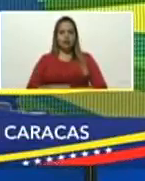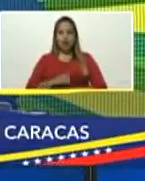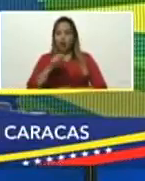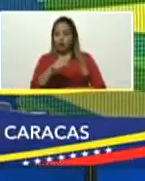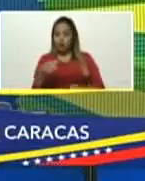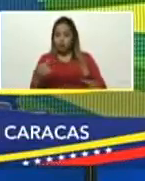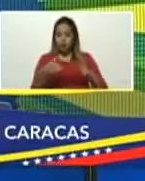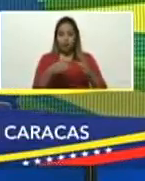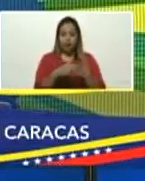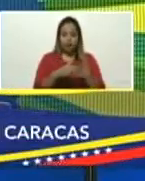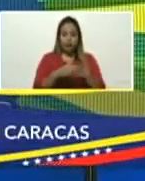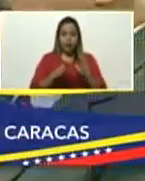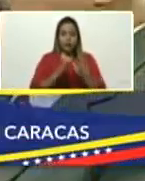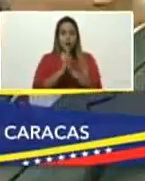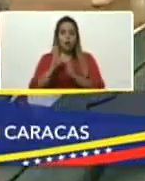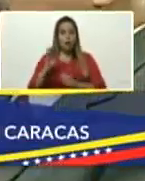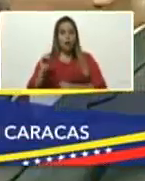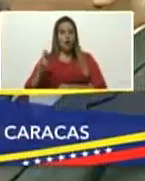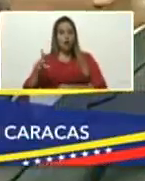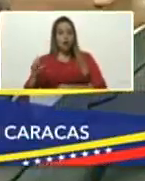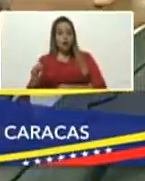la organización